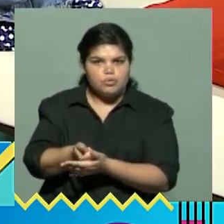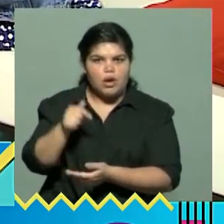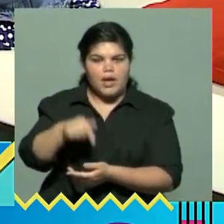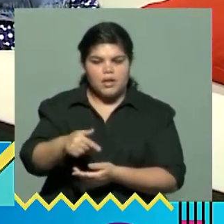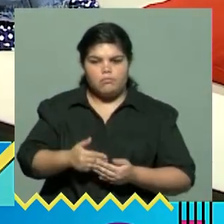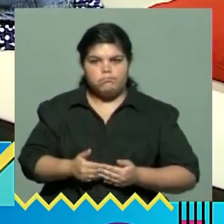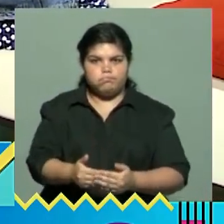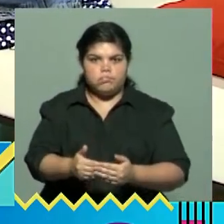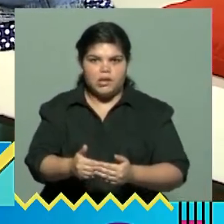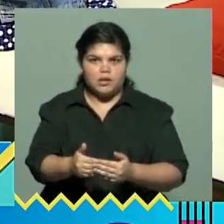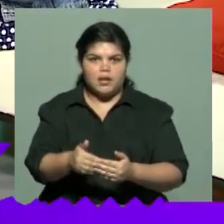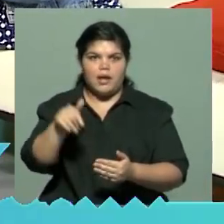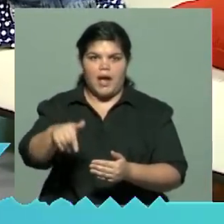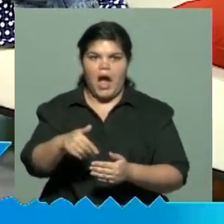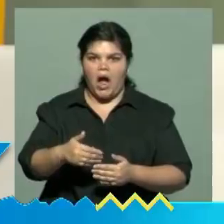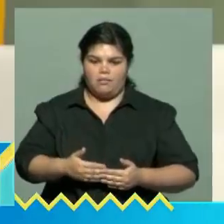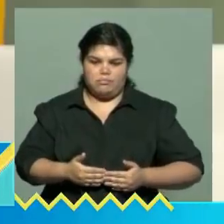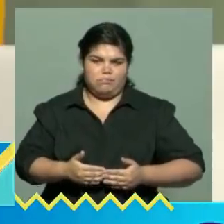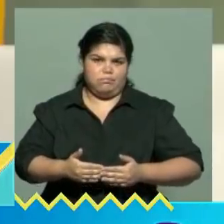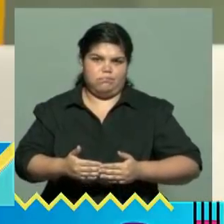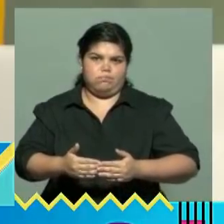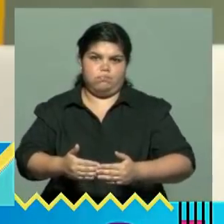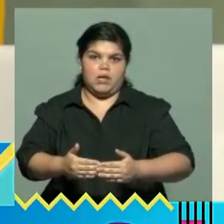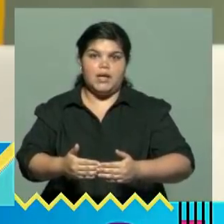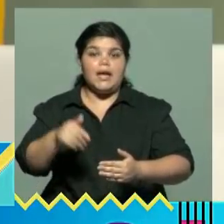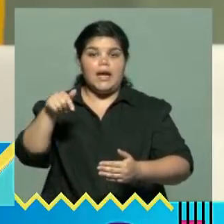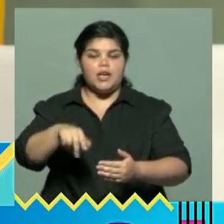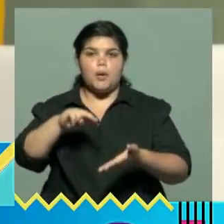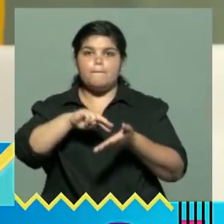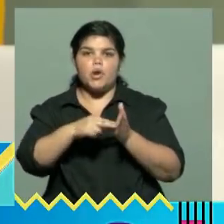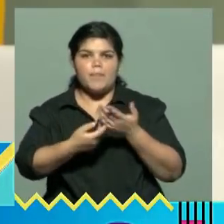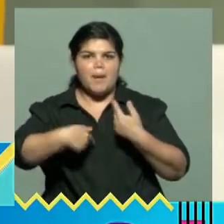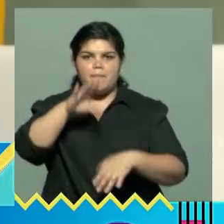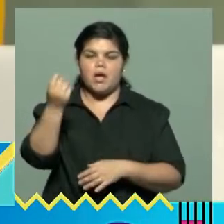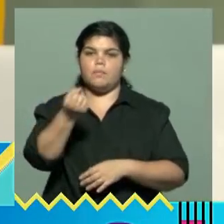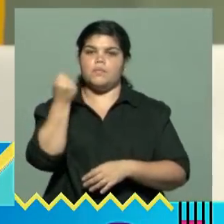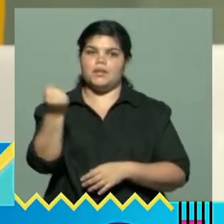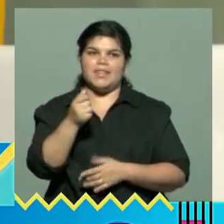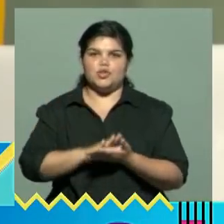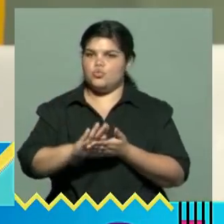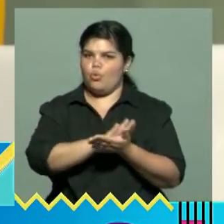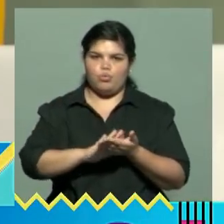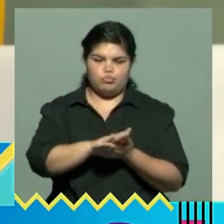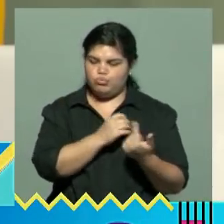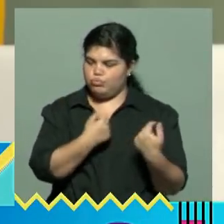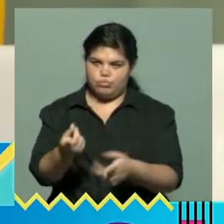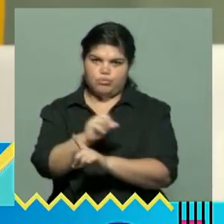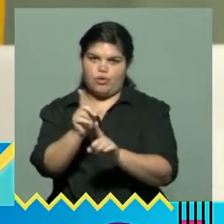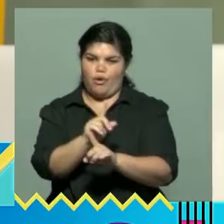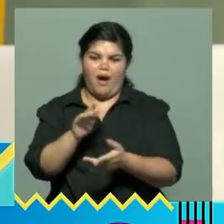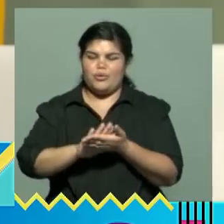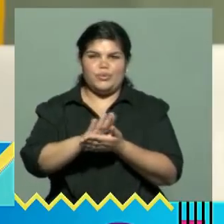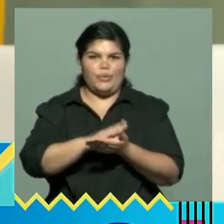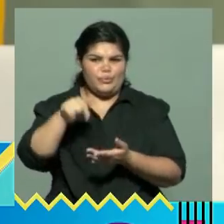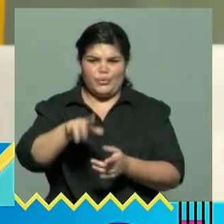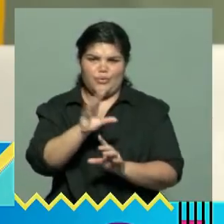en un embarazo, digamos, bastante avanzado, en donde nuestra problemática principal, que, digamos, no se ha resuelto ni se está resolviendo en este